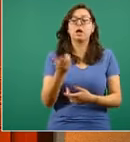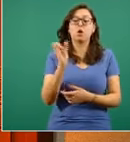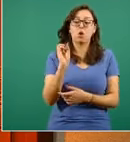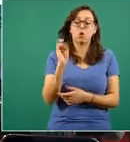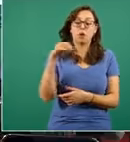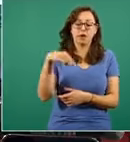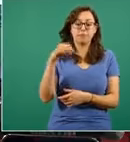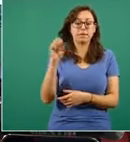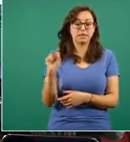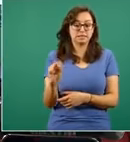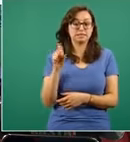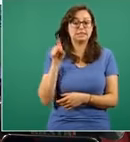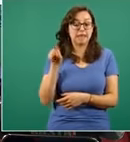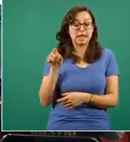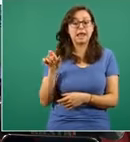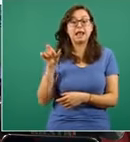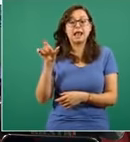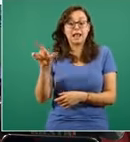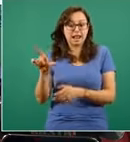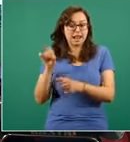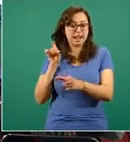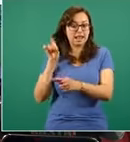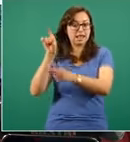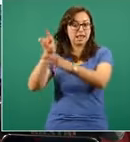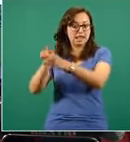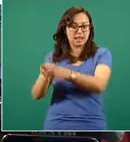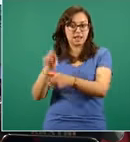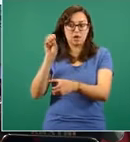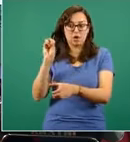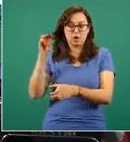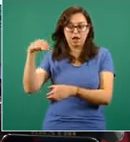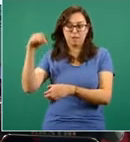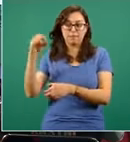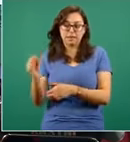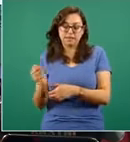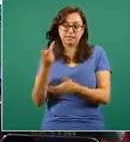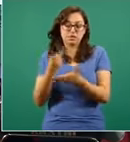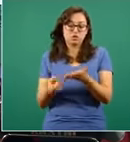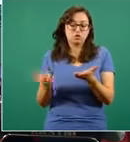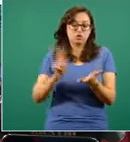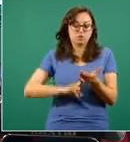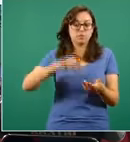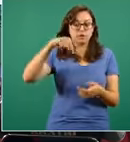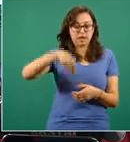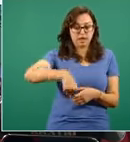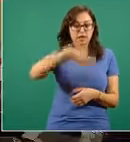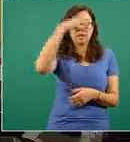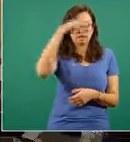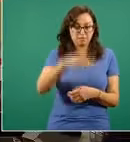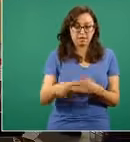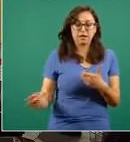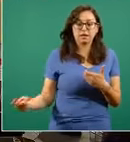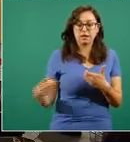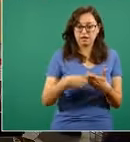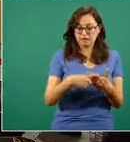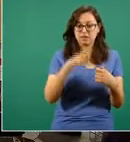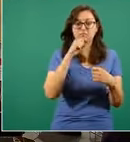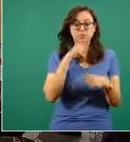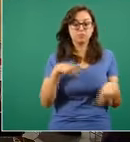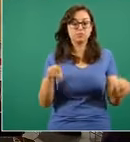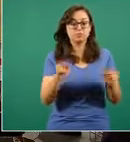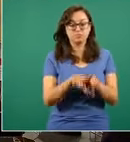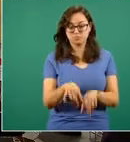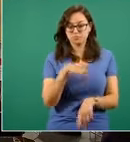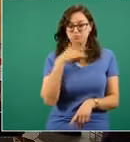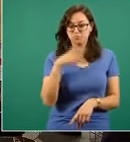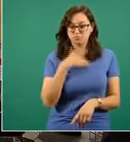de la Salud. Él forma parte también del Grupo Técnico Asesor de Vacuna de México y obviamente para nosotros es un